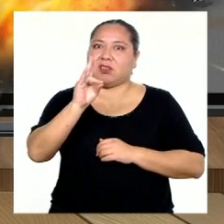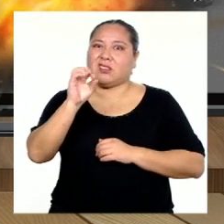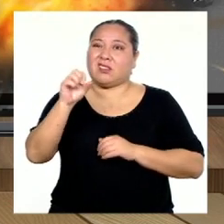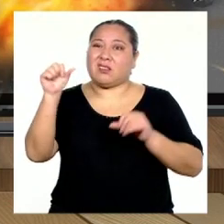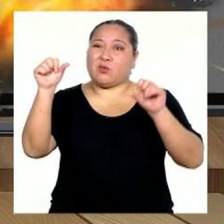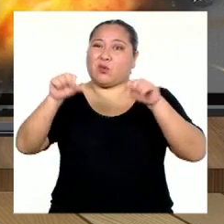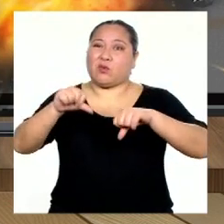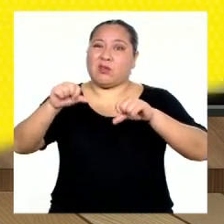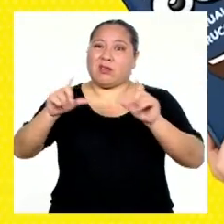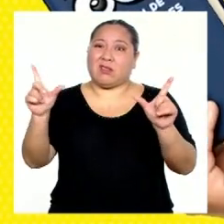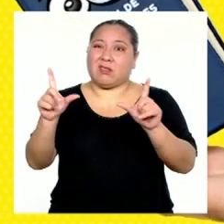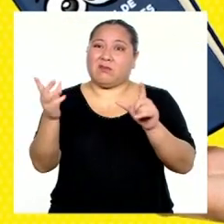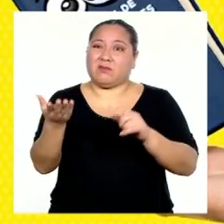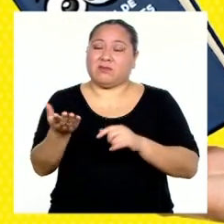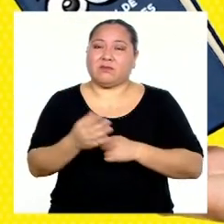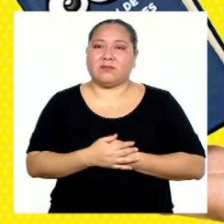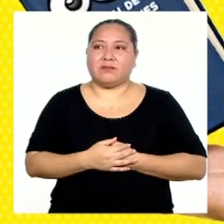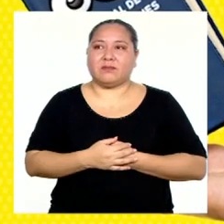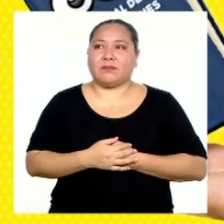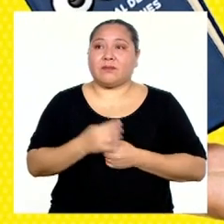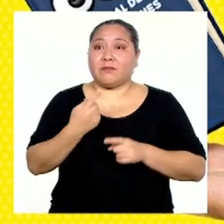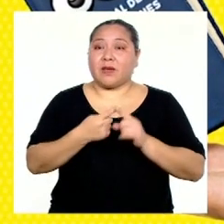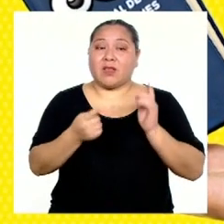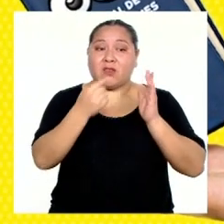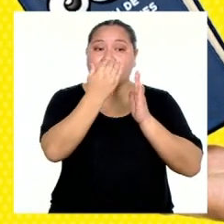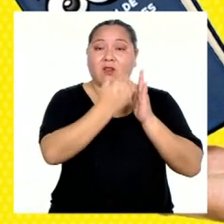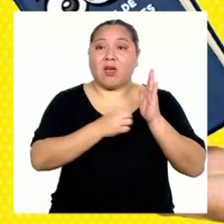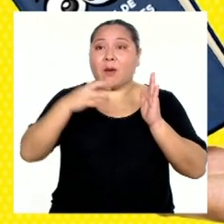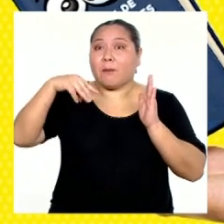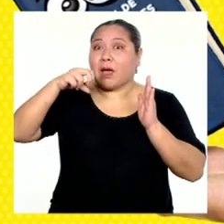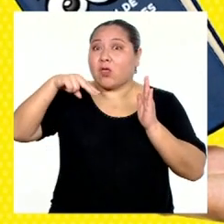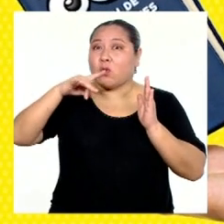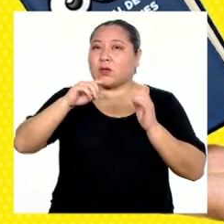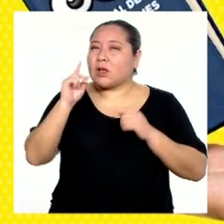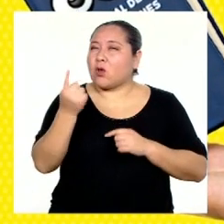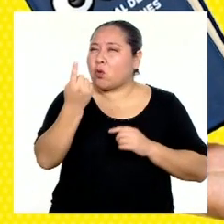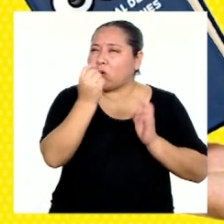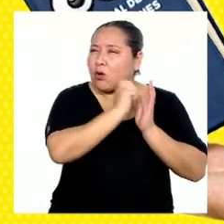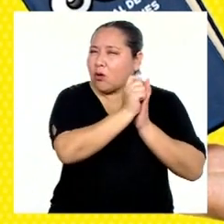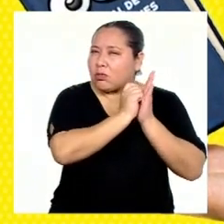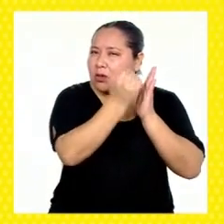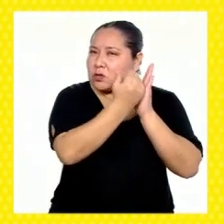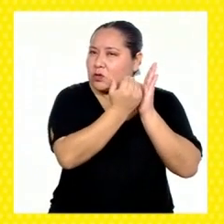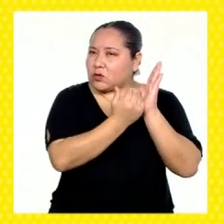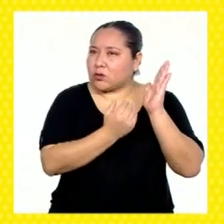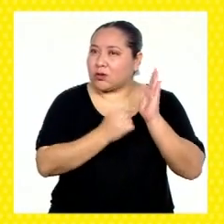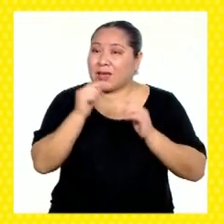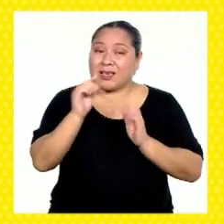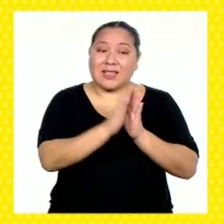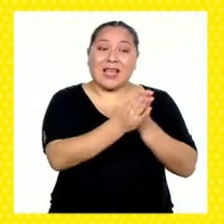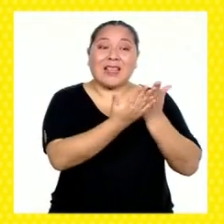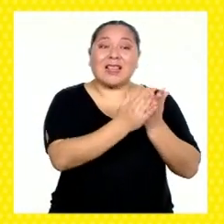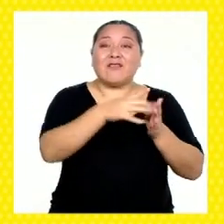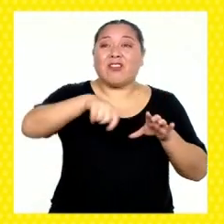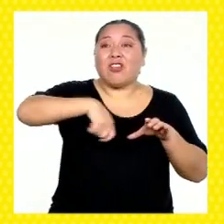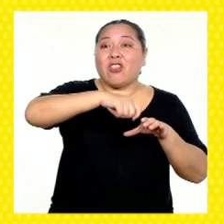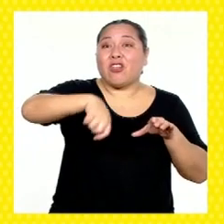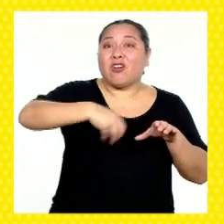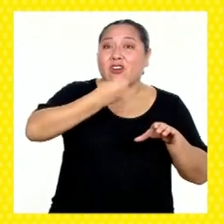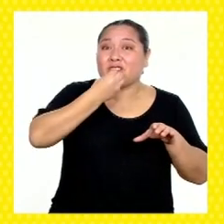el televisor. Pero el manual no es el único tipo de texto instructivo. Este libro de cocina también